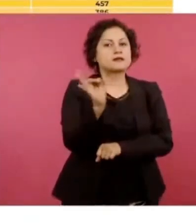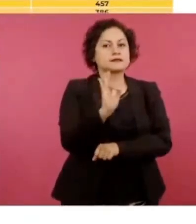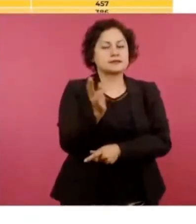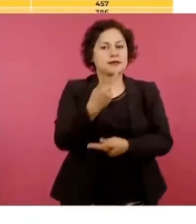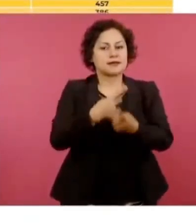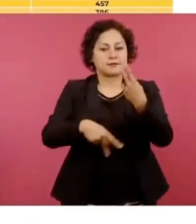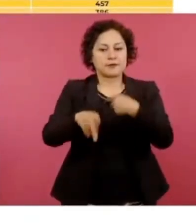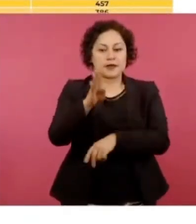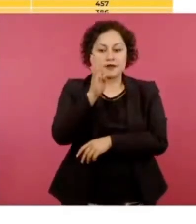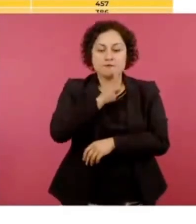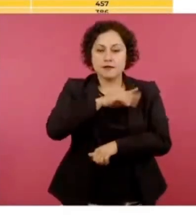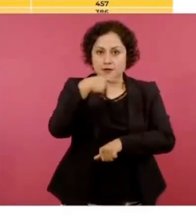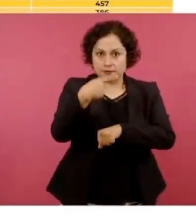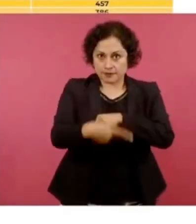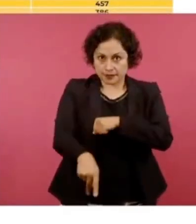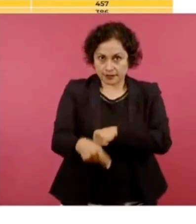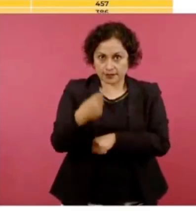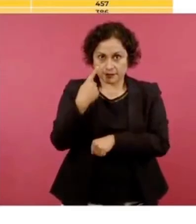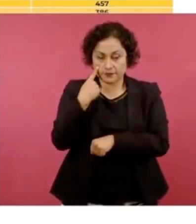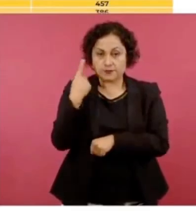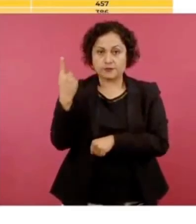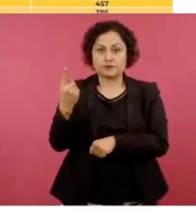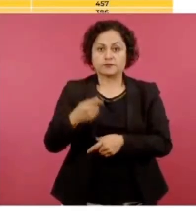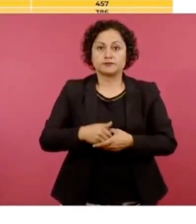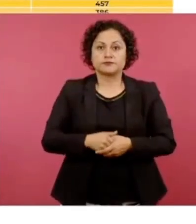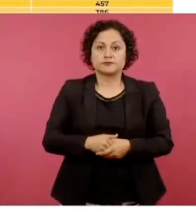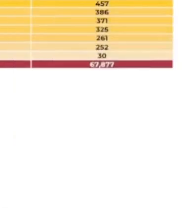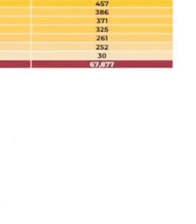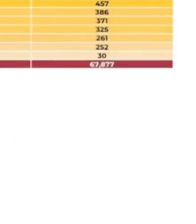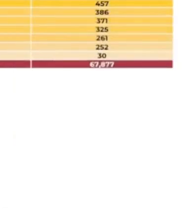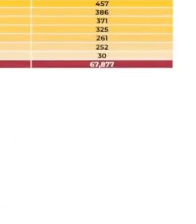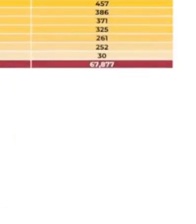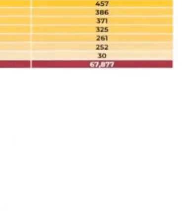decisión. Destaca el Estado de México, donde hay